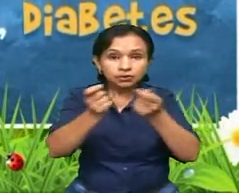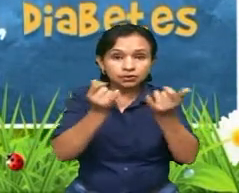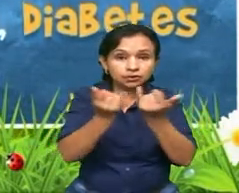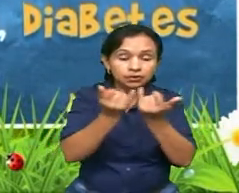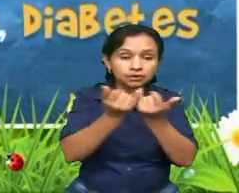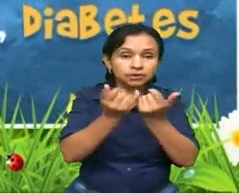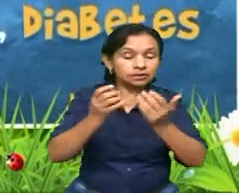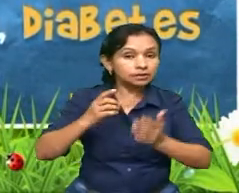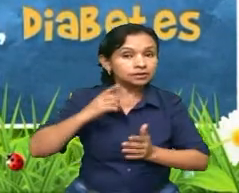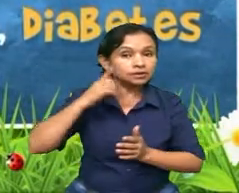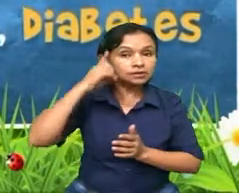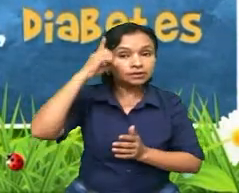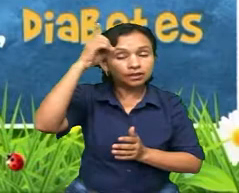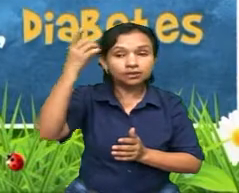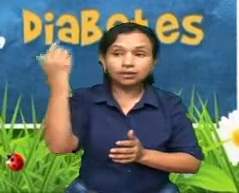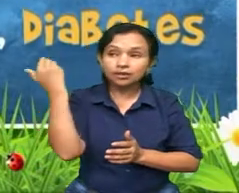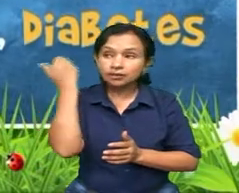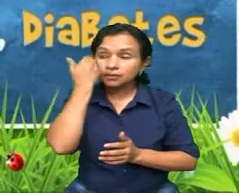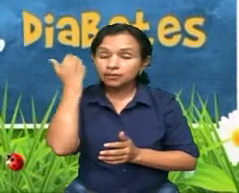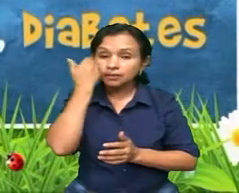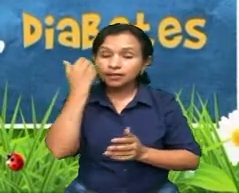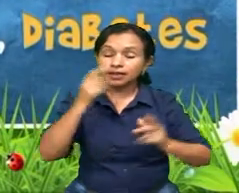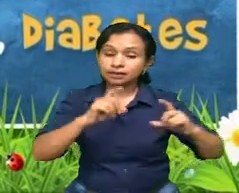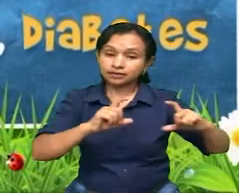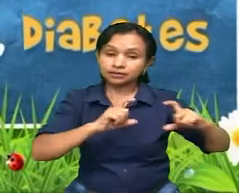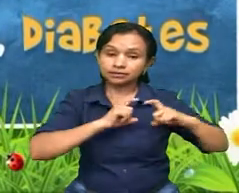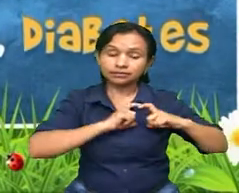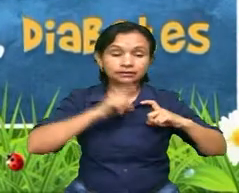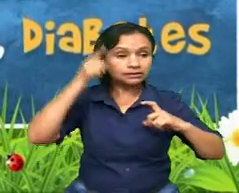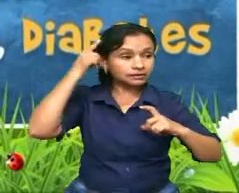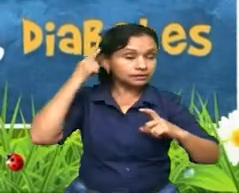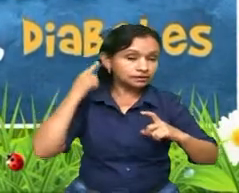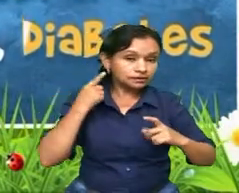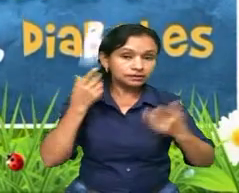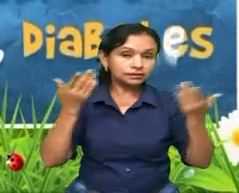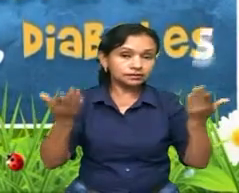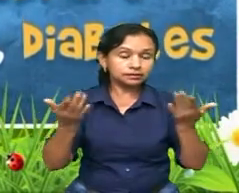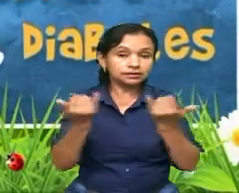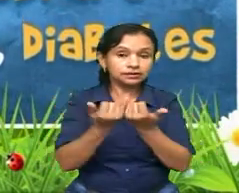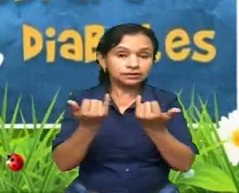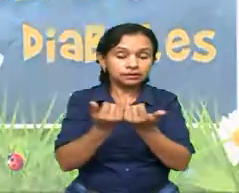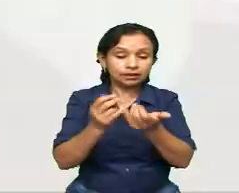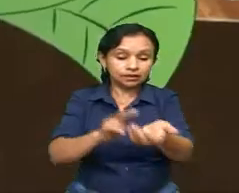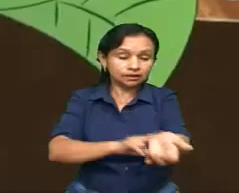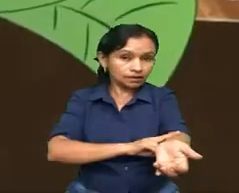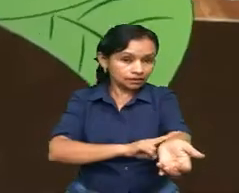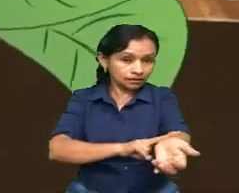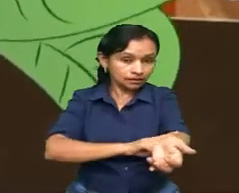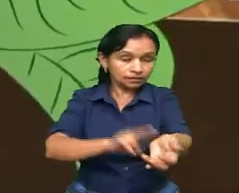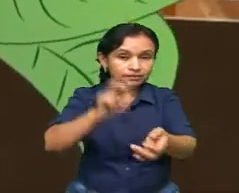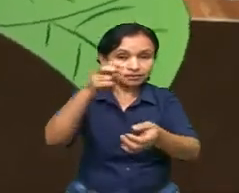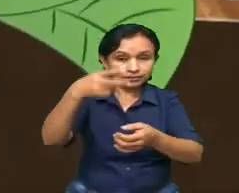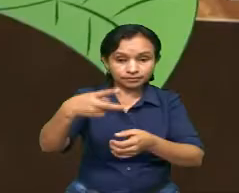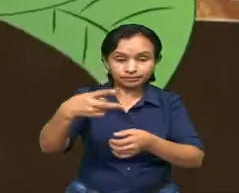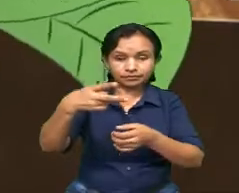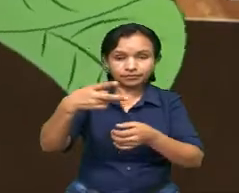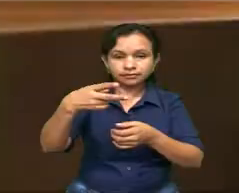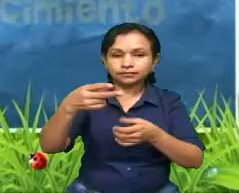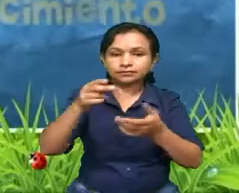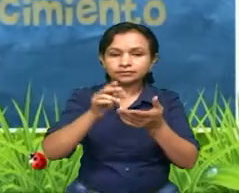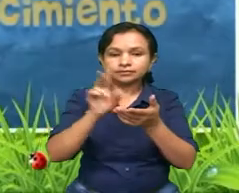de desarrollar enfermedades del corazón, derrame cerebral e incluso diabetes. 2.